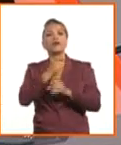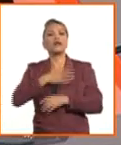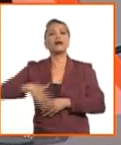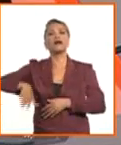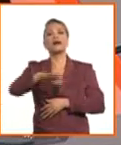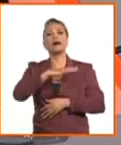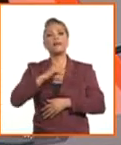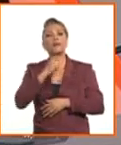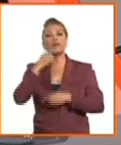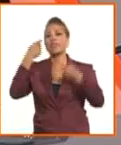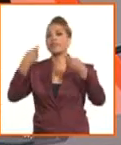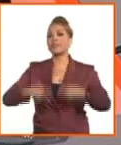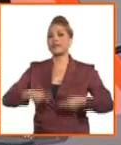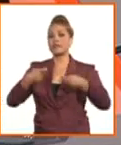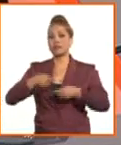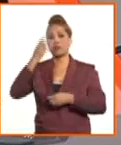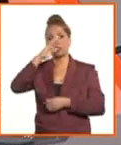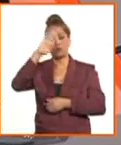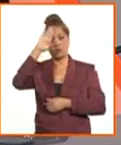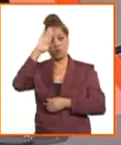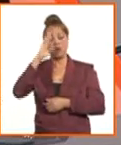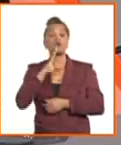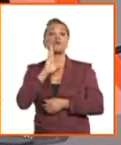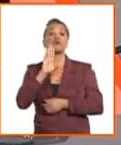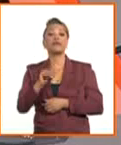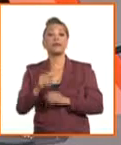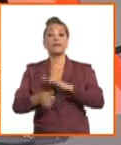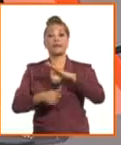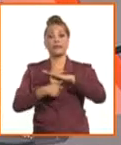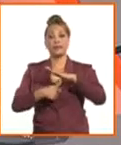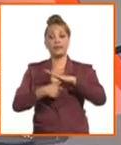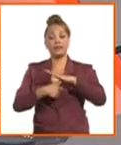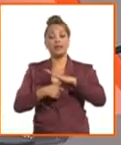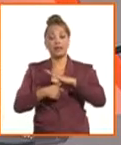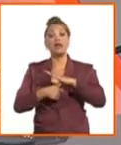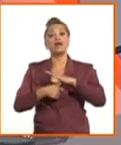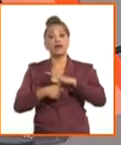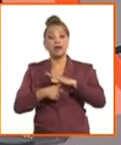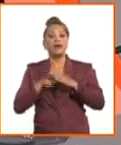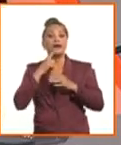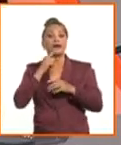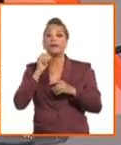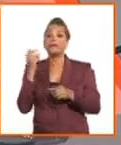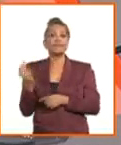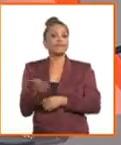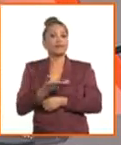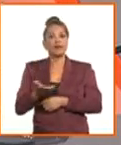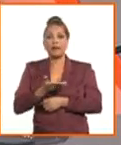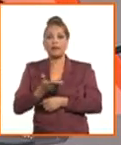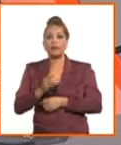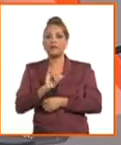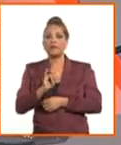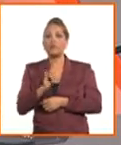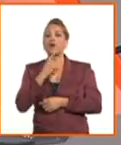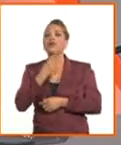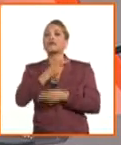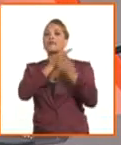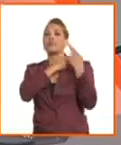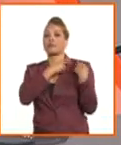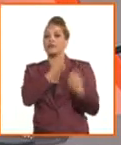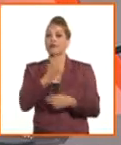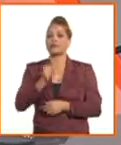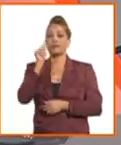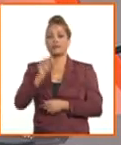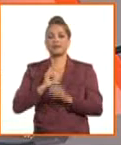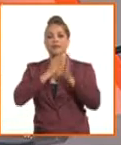estas decisiones y, como decía el presidente, pues actuar con rapidez, pero también con responsabilidad y